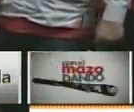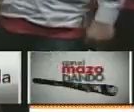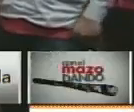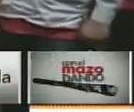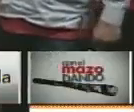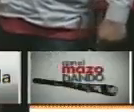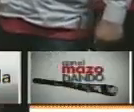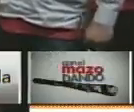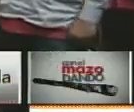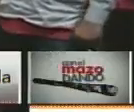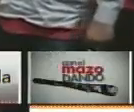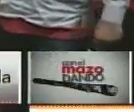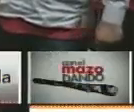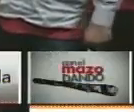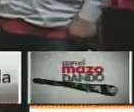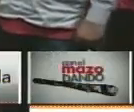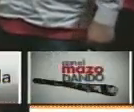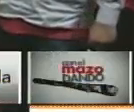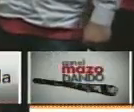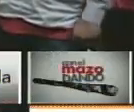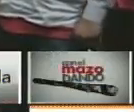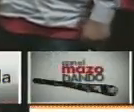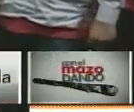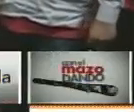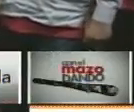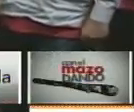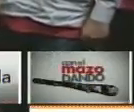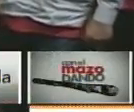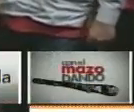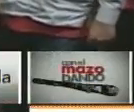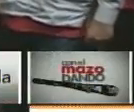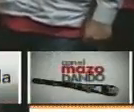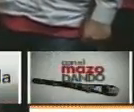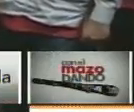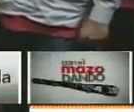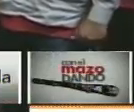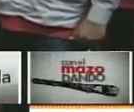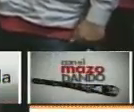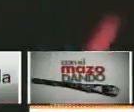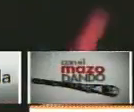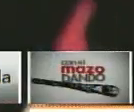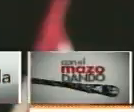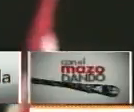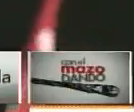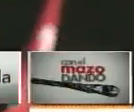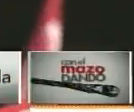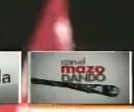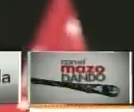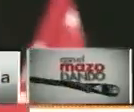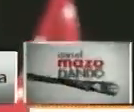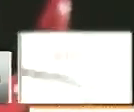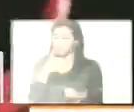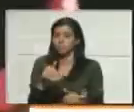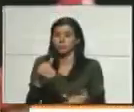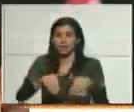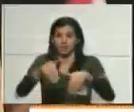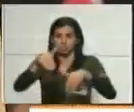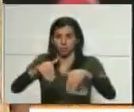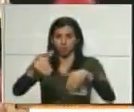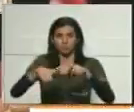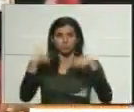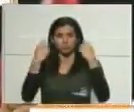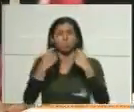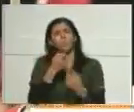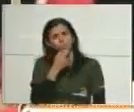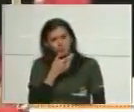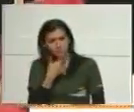los pensionados, las pensionadas, los estudiantes, la juventud, a prepararse, que vamos a una campaña electoral que va a ser bonita,